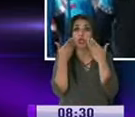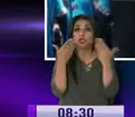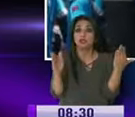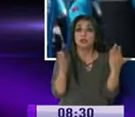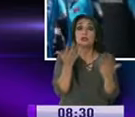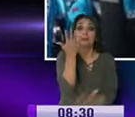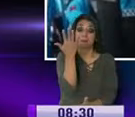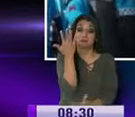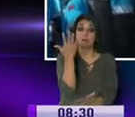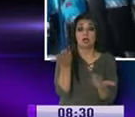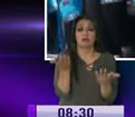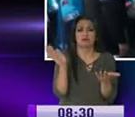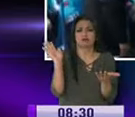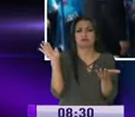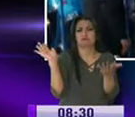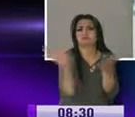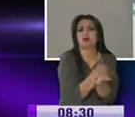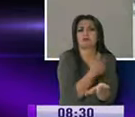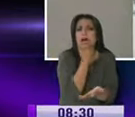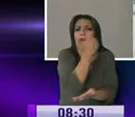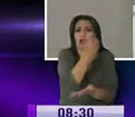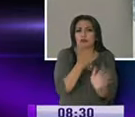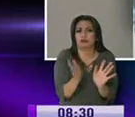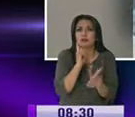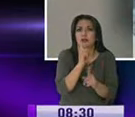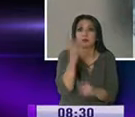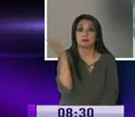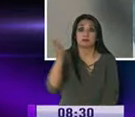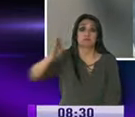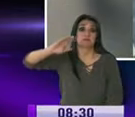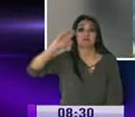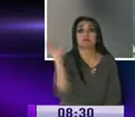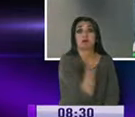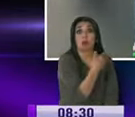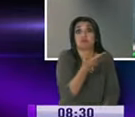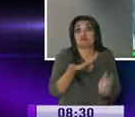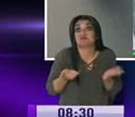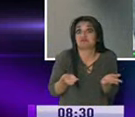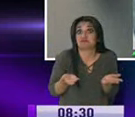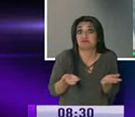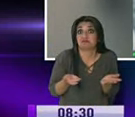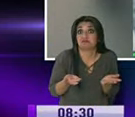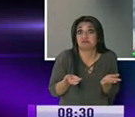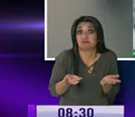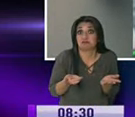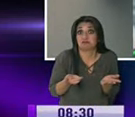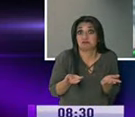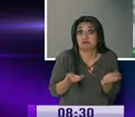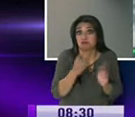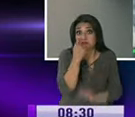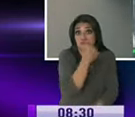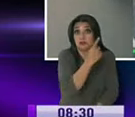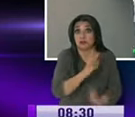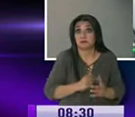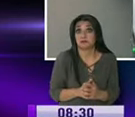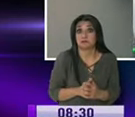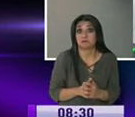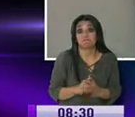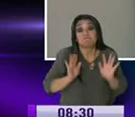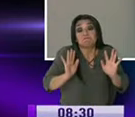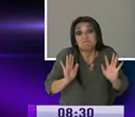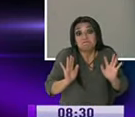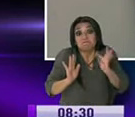aparte de eso, aparte del hueco, el agua, ¿no? Así que, señores de la empresa de agua potable, hay un problema en la Ye, en la América. Ahí está el